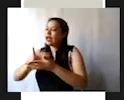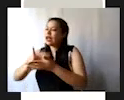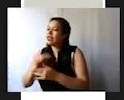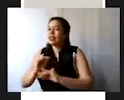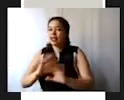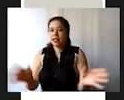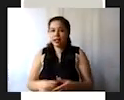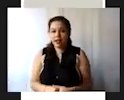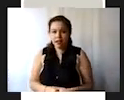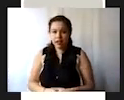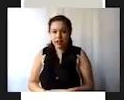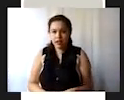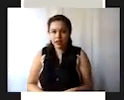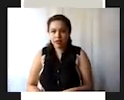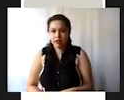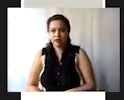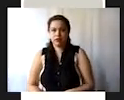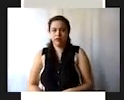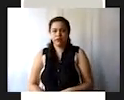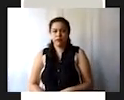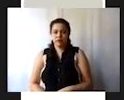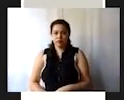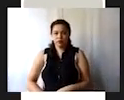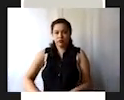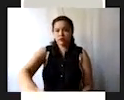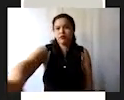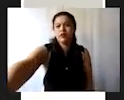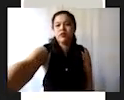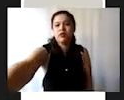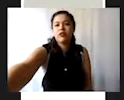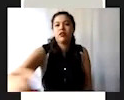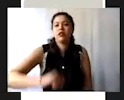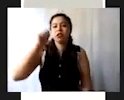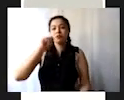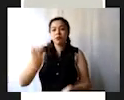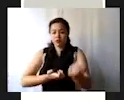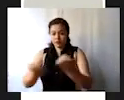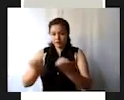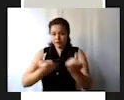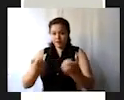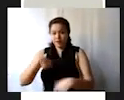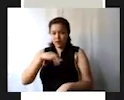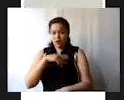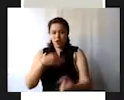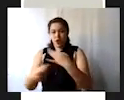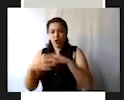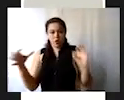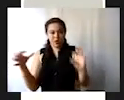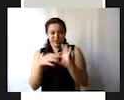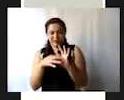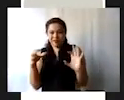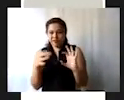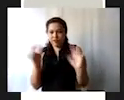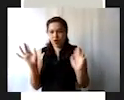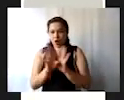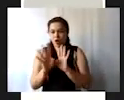Gracias por compartir. Sí, o sea, siempre si se fijan en estos ejercicios vamos ligando un poquito todo, ¿no?